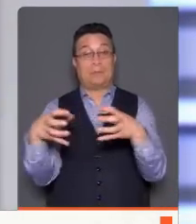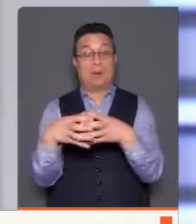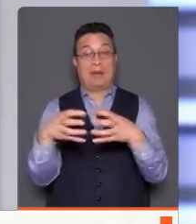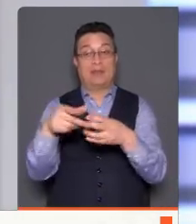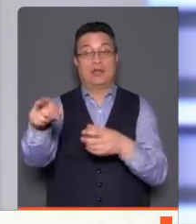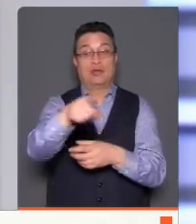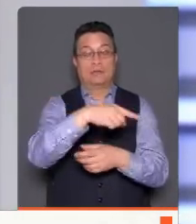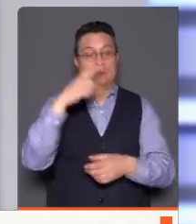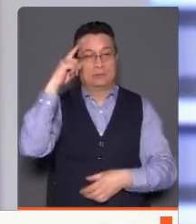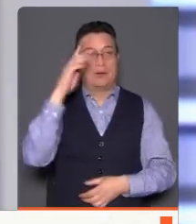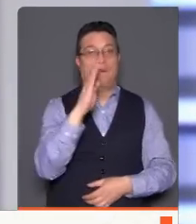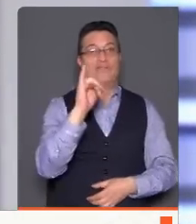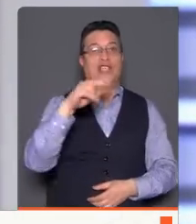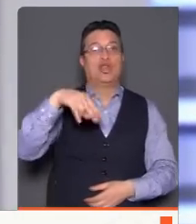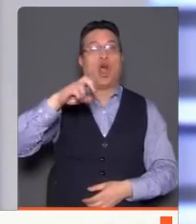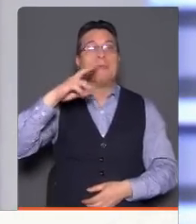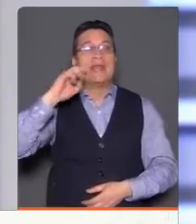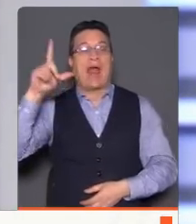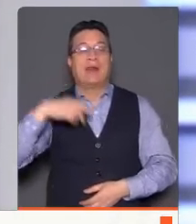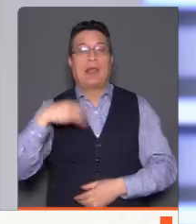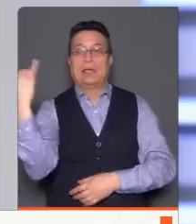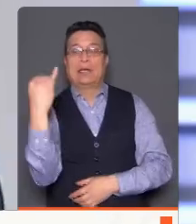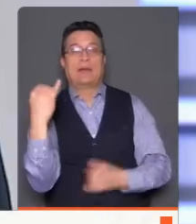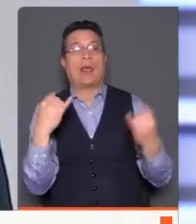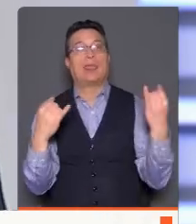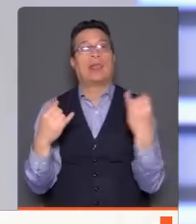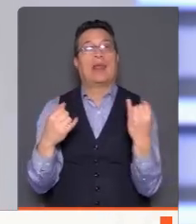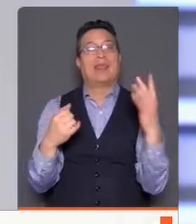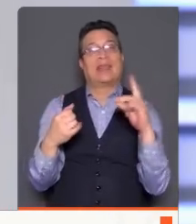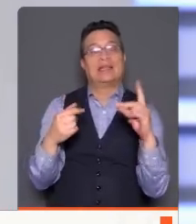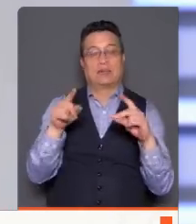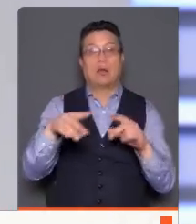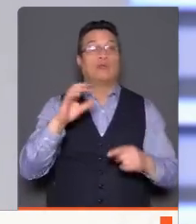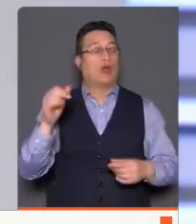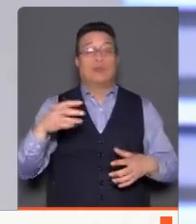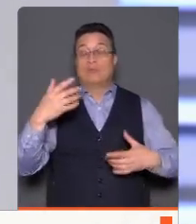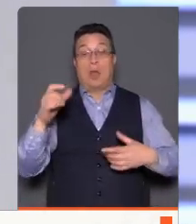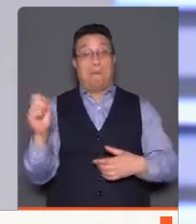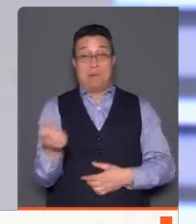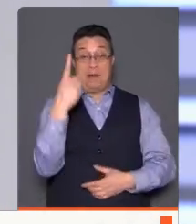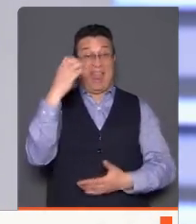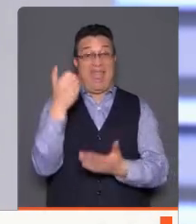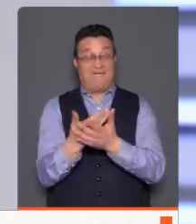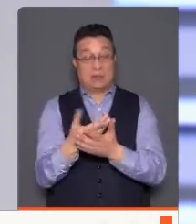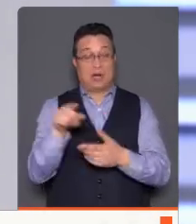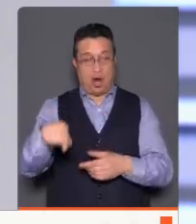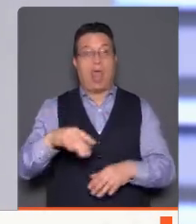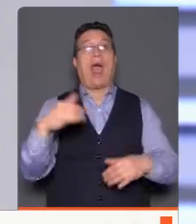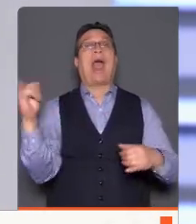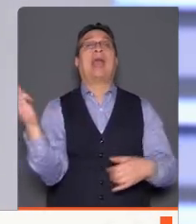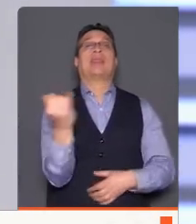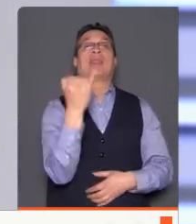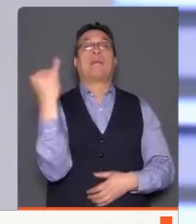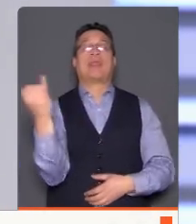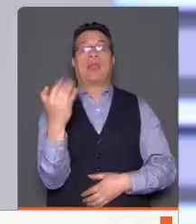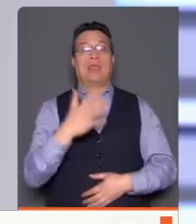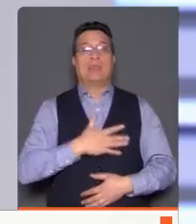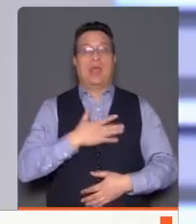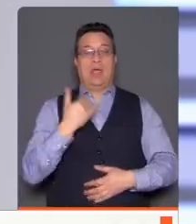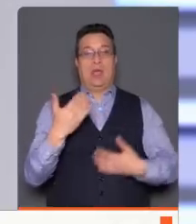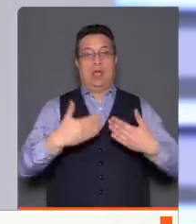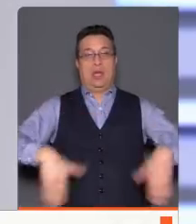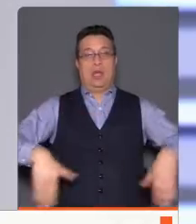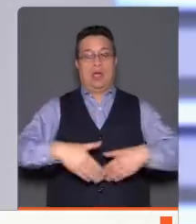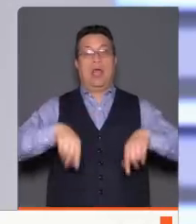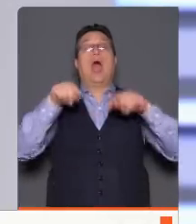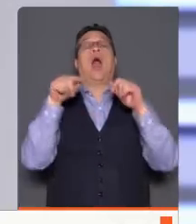lógica binominal. O sea, ha estado totalmente politizado. Por primera vez va a haber un consejo independiente, autónomo, que efectivamente va a dar